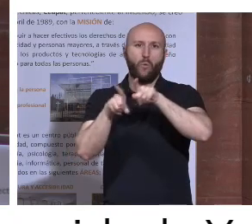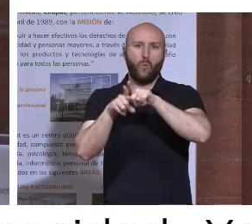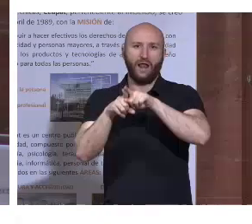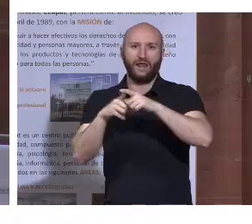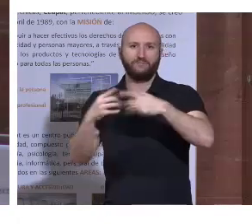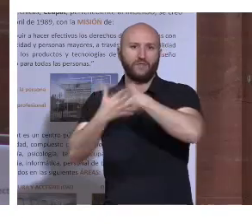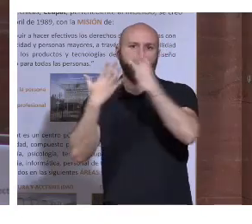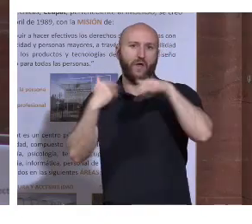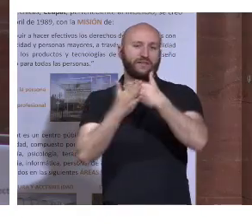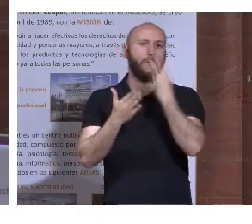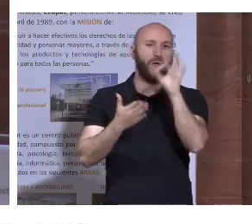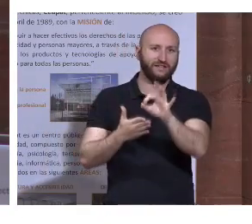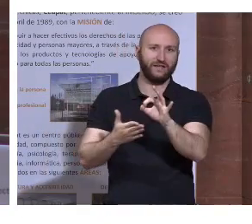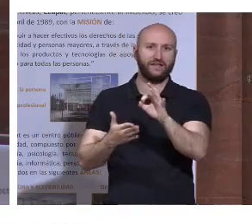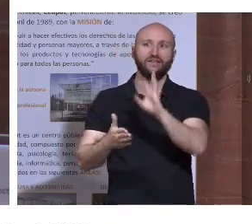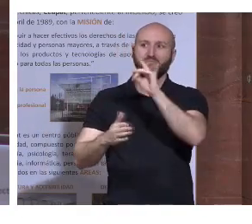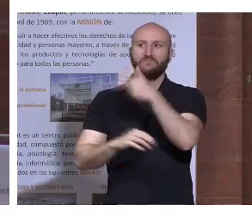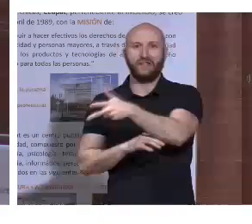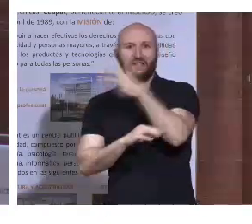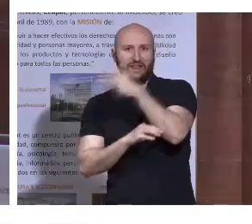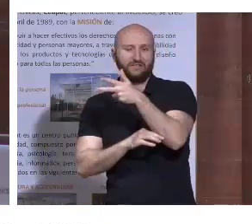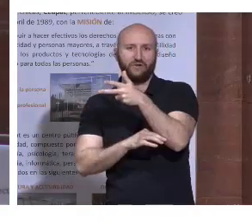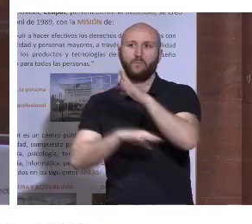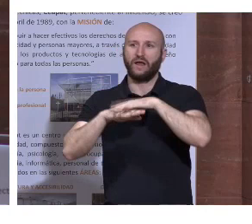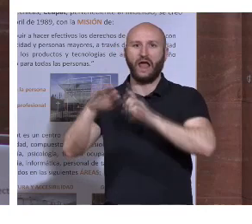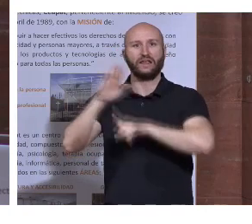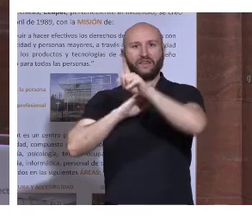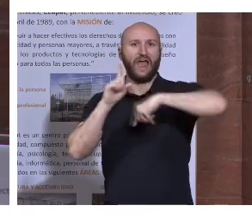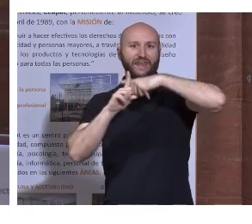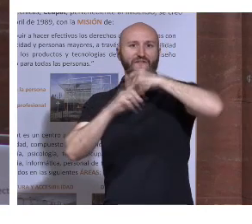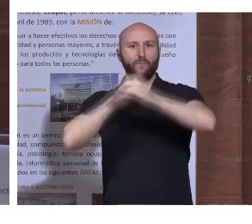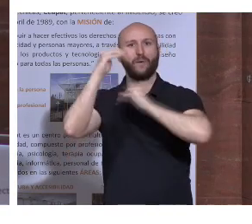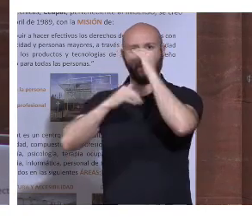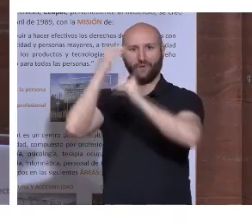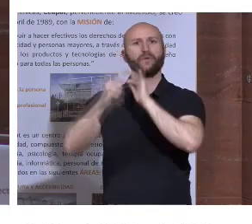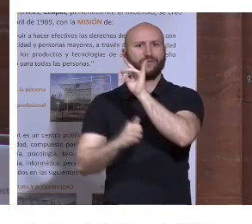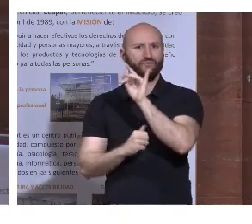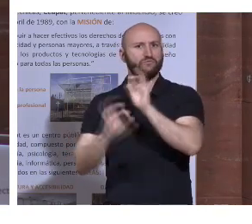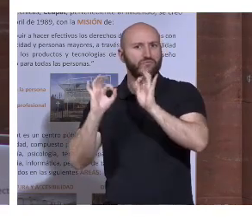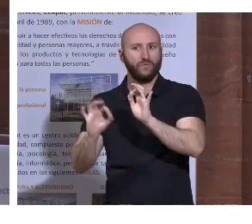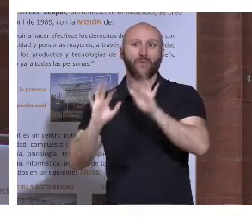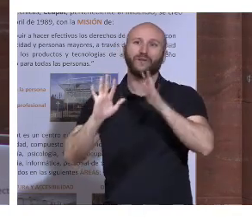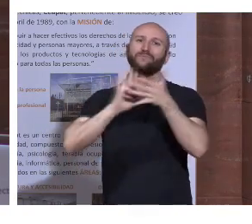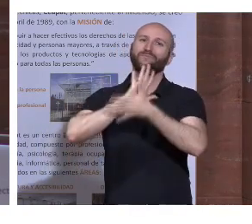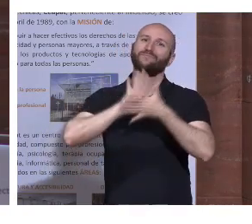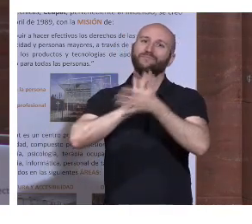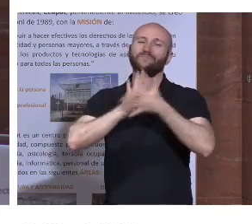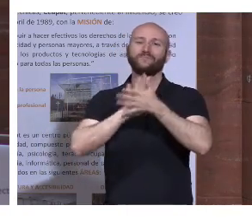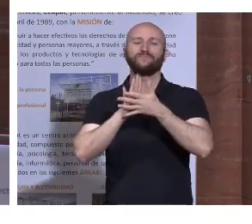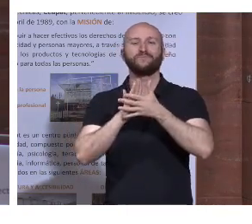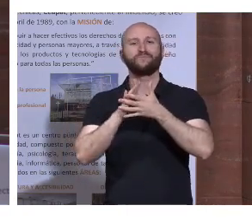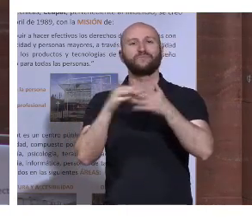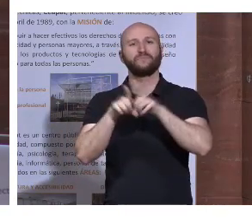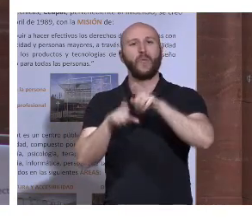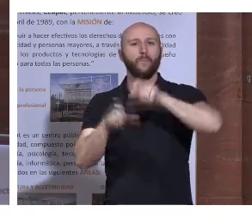bueno, pues tienen todo el derecho de querer pasar y crecer en niveles. Pero, sobre todo, estábamos hablando de personas que